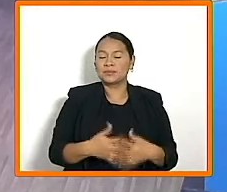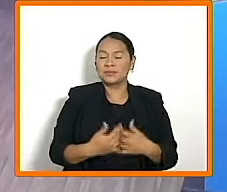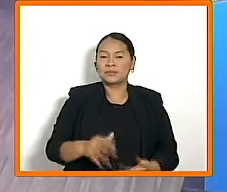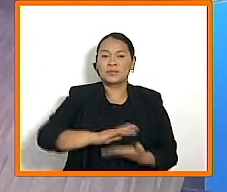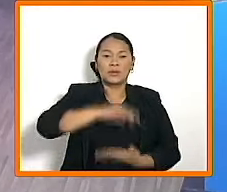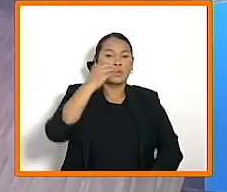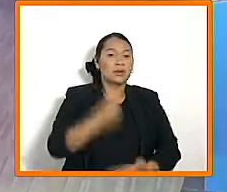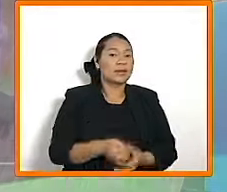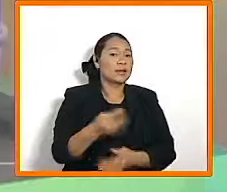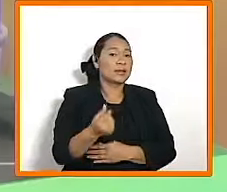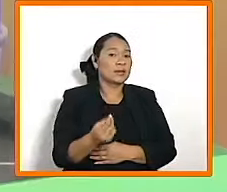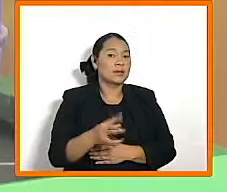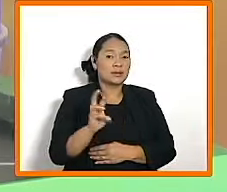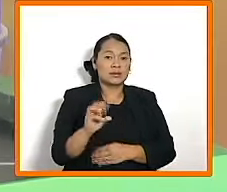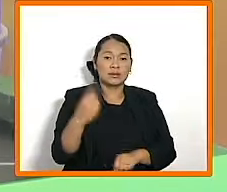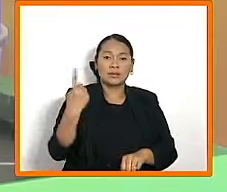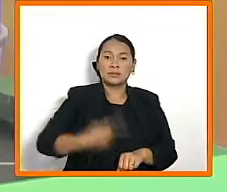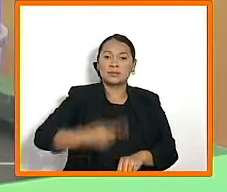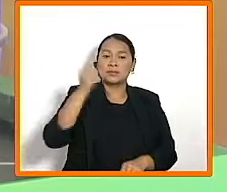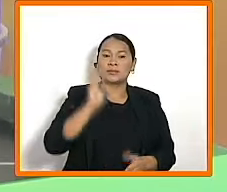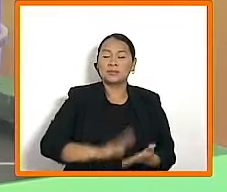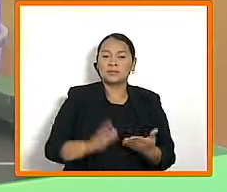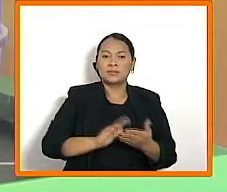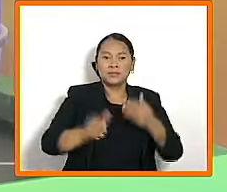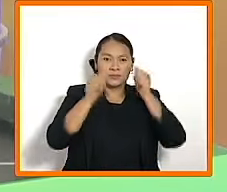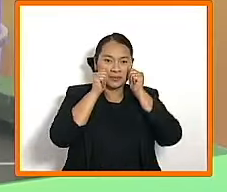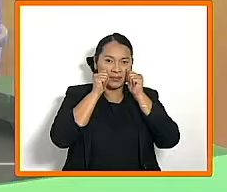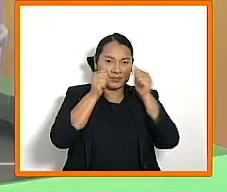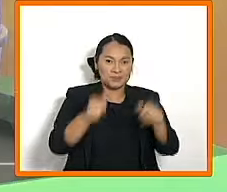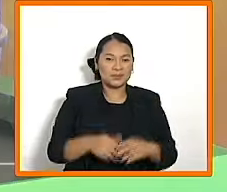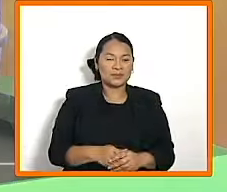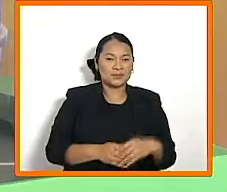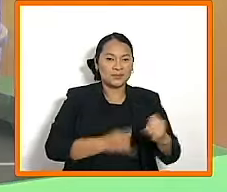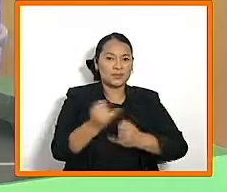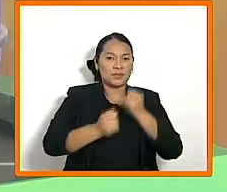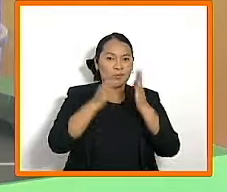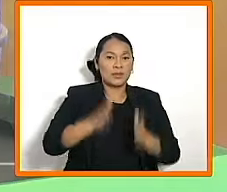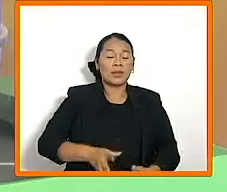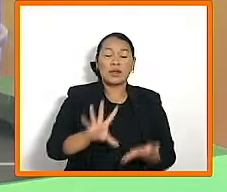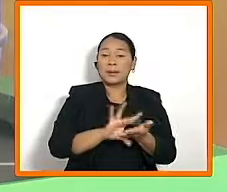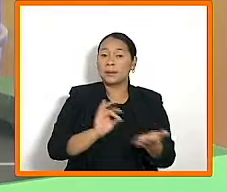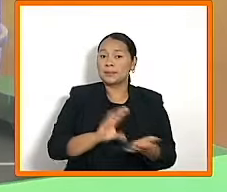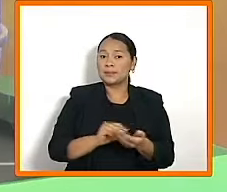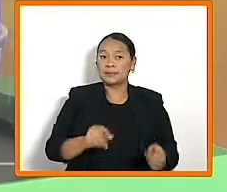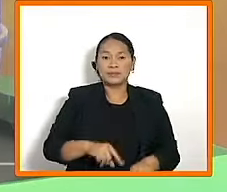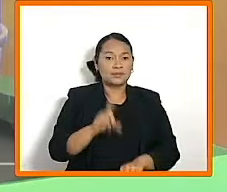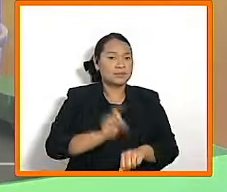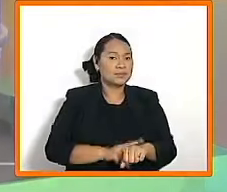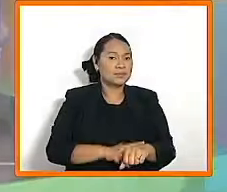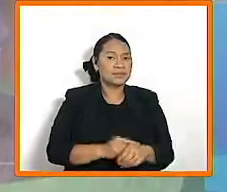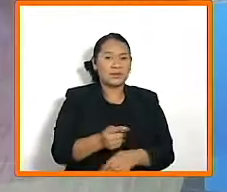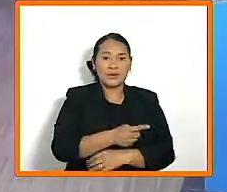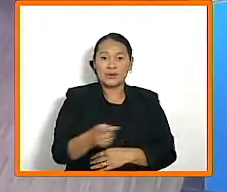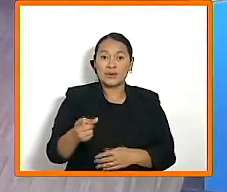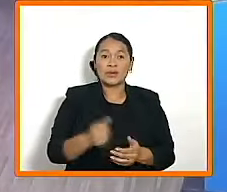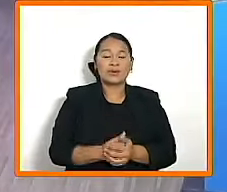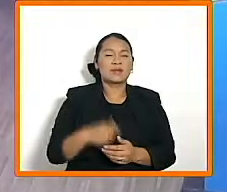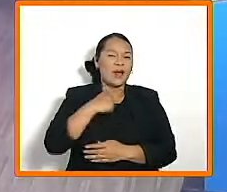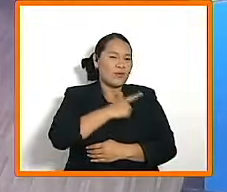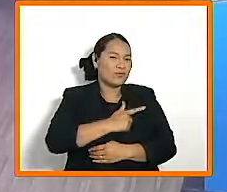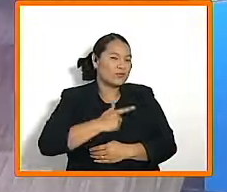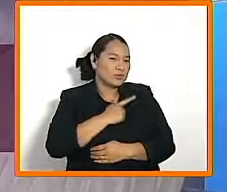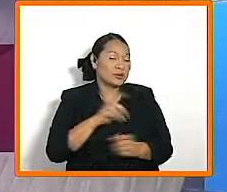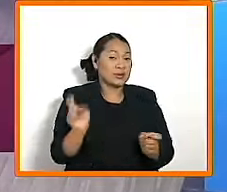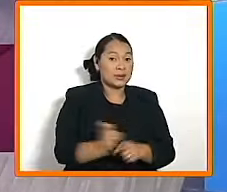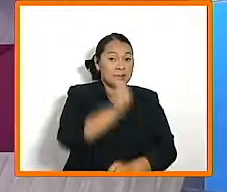60 veces tu inversión Así que atentos querido jugador aprovecho este momento porque yo sé que sos de las personas que le encanta ganar